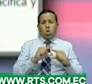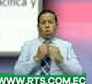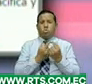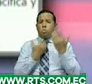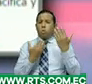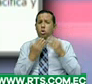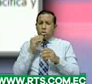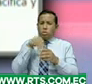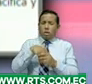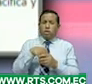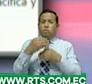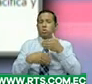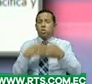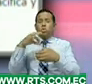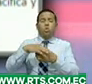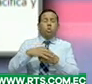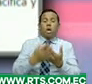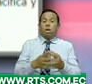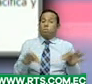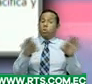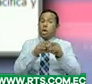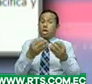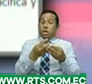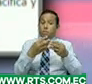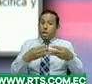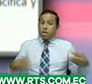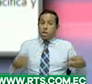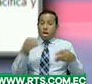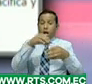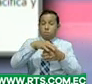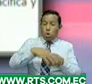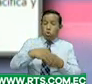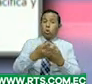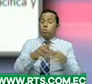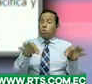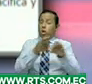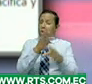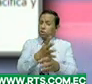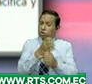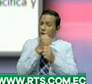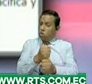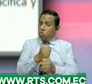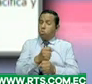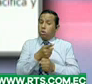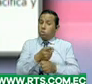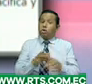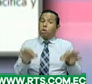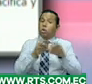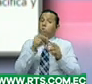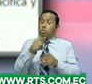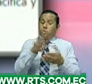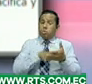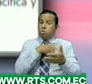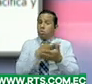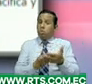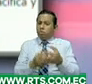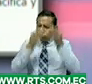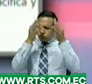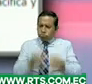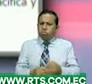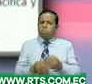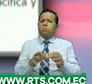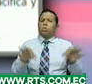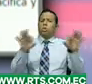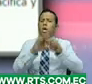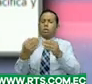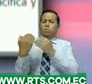electoral. Resguarde el material electoral de forma permanente y segura. Y garantice el cumplimiento del calendario electoral de cara a la segunda